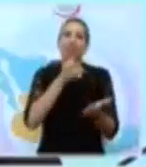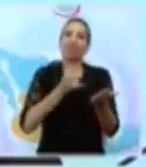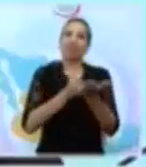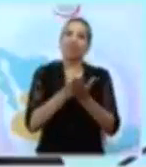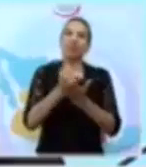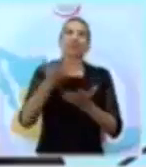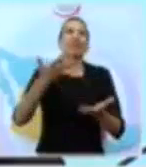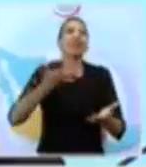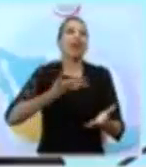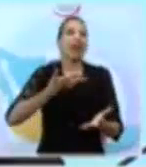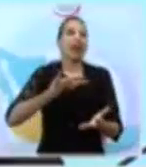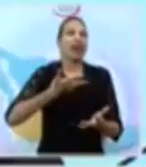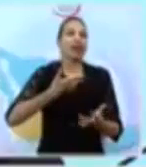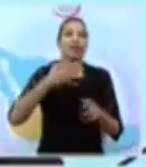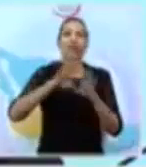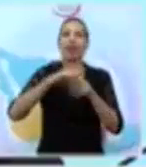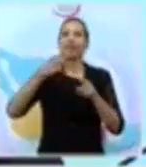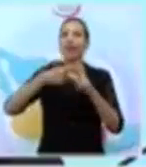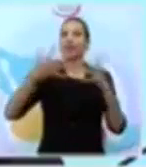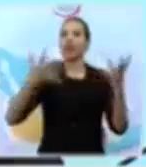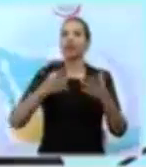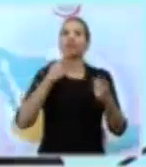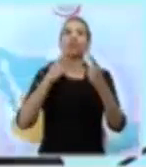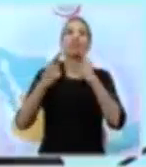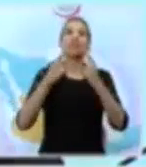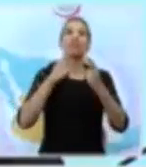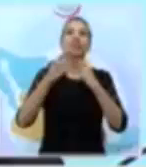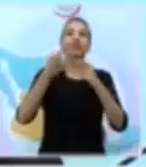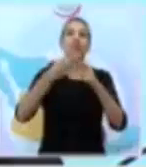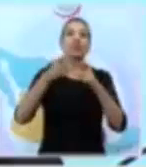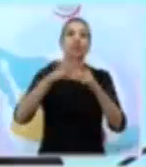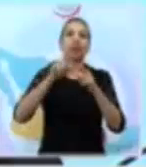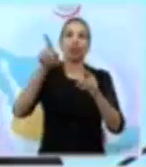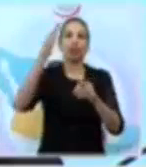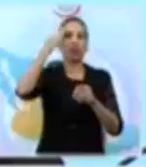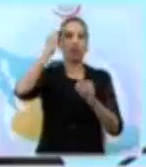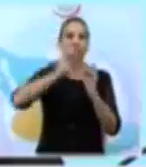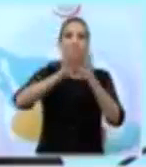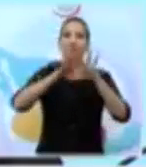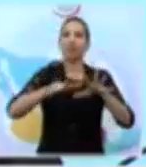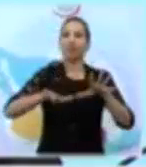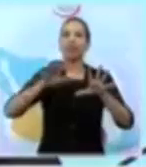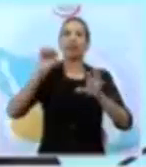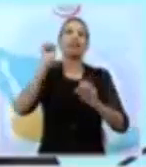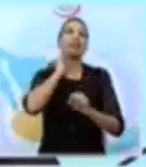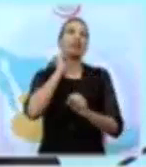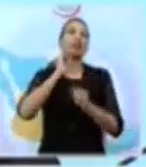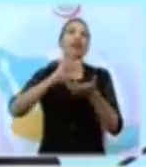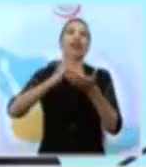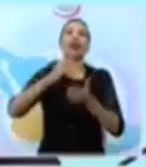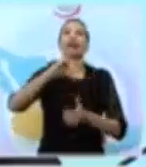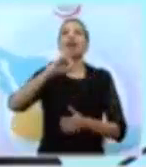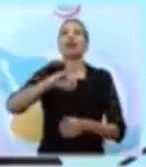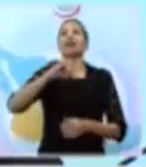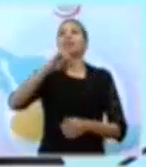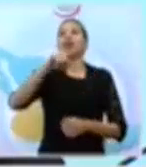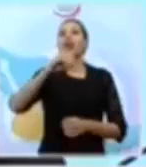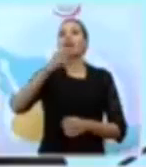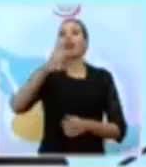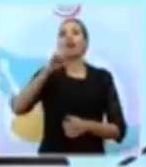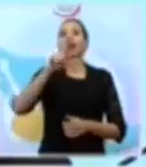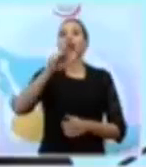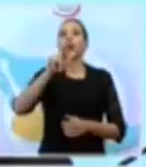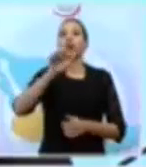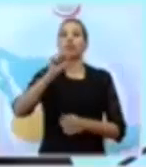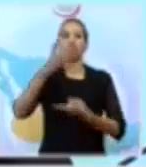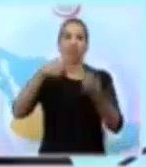toman y en la generación de productos que desde ahí se generan. Gracias, Jorge Luis, por tu presencia y